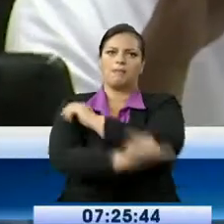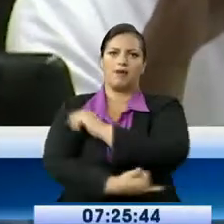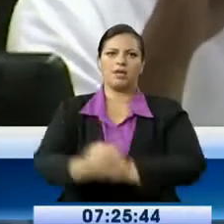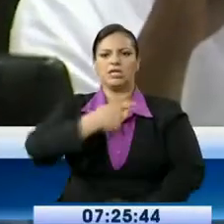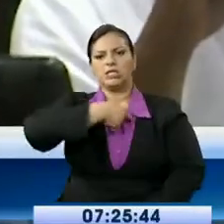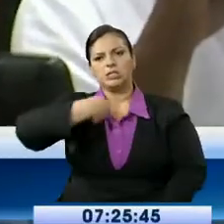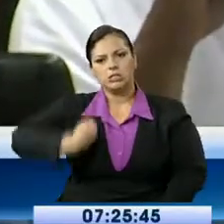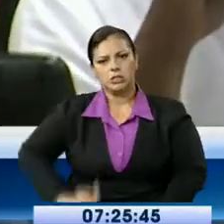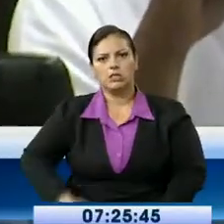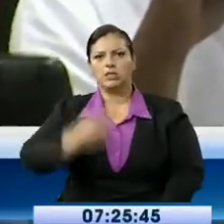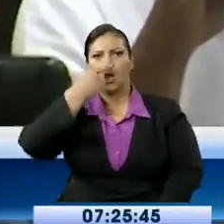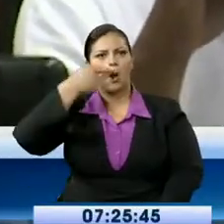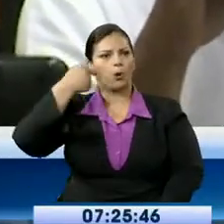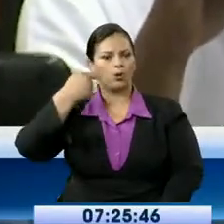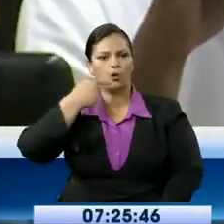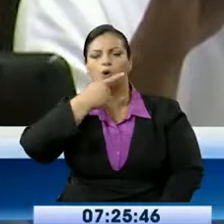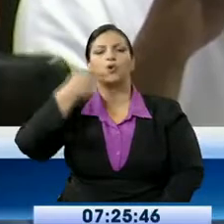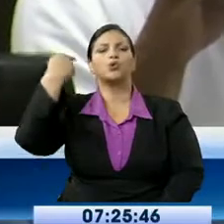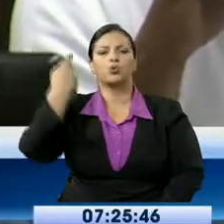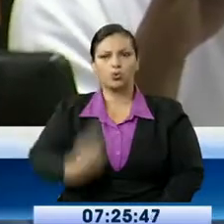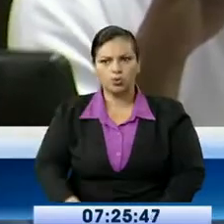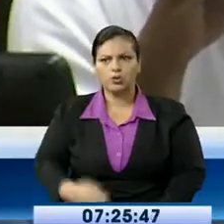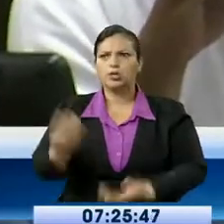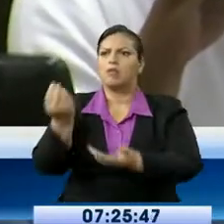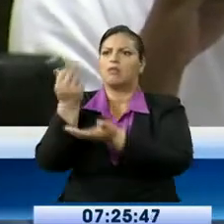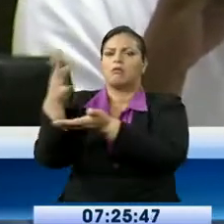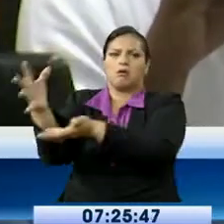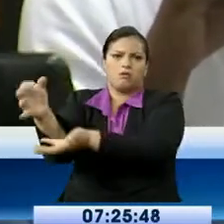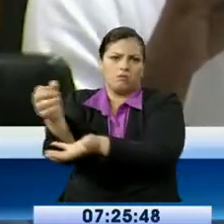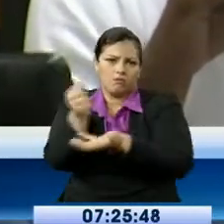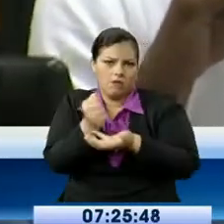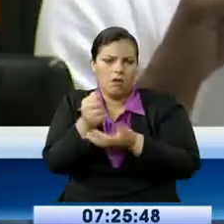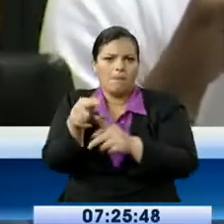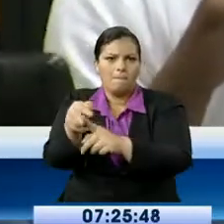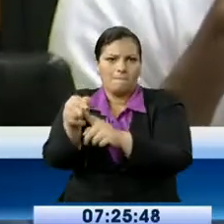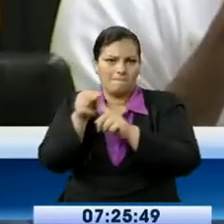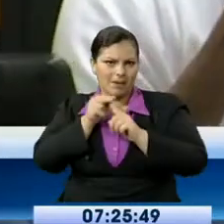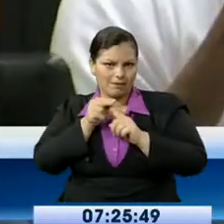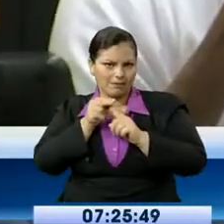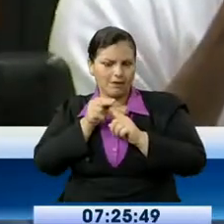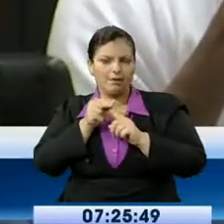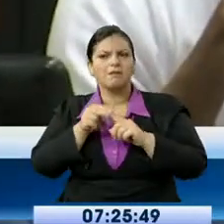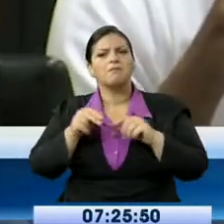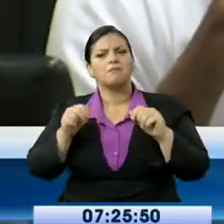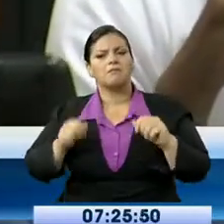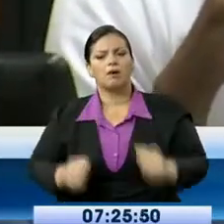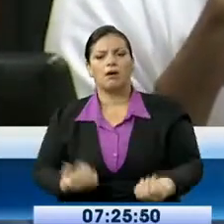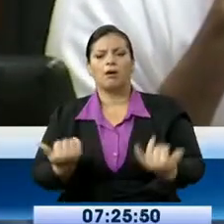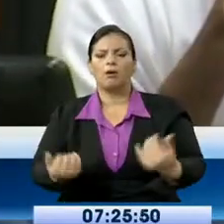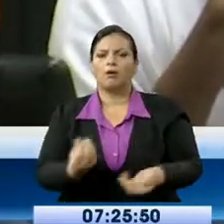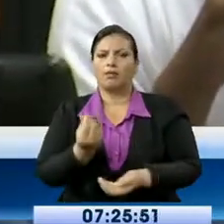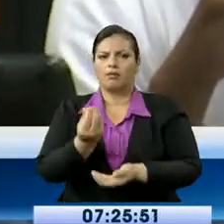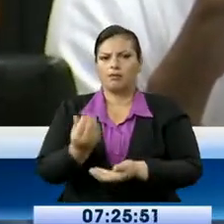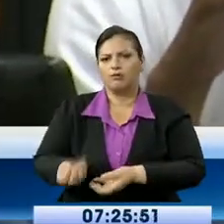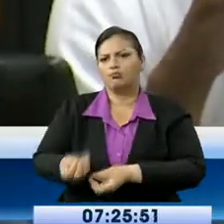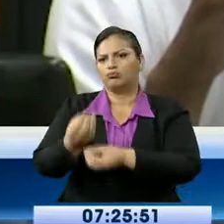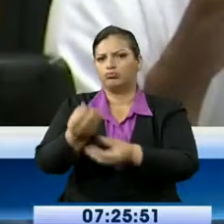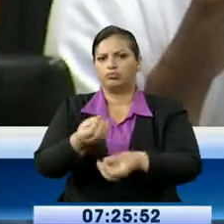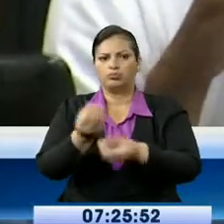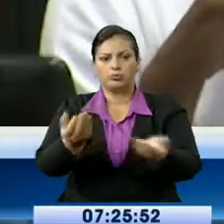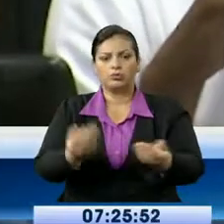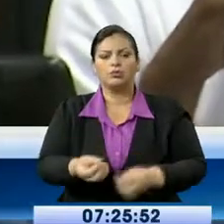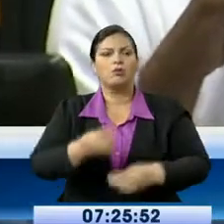Rusia, etcétera, sino que hemos podido colocar bonos en el mercado financiero. Eso significa una inmensa confianza en los